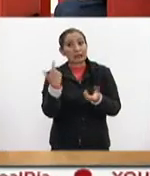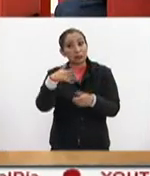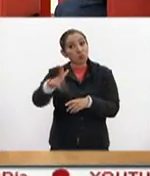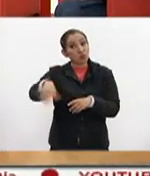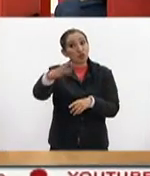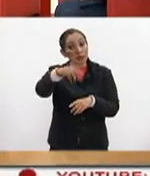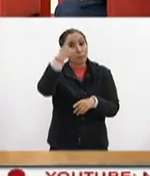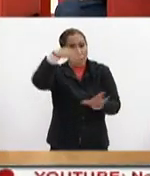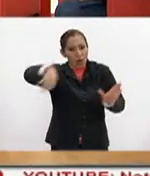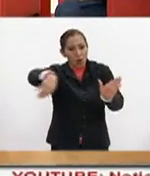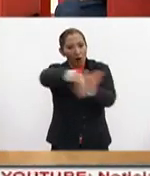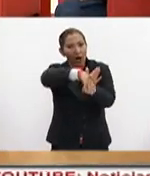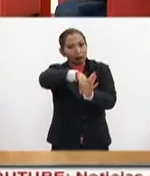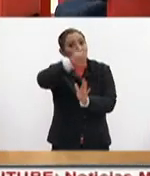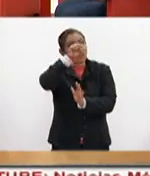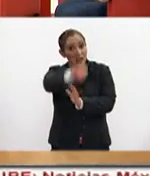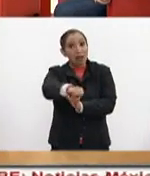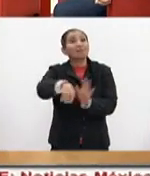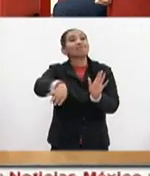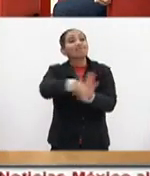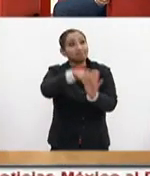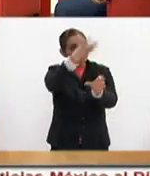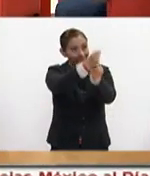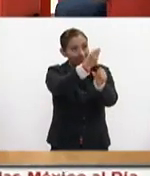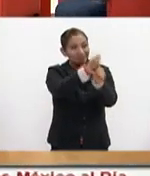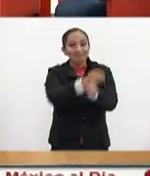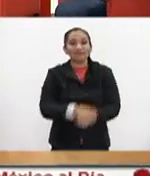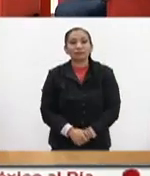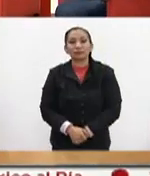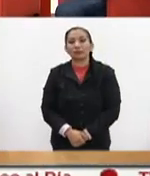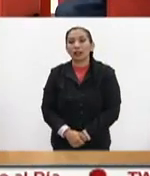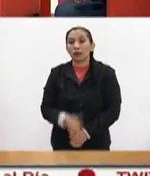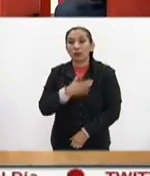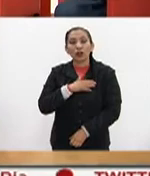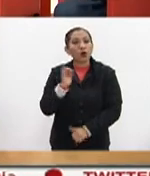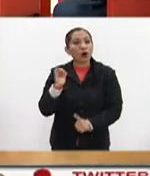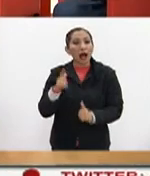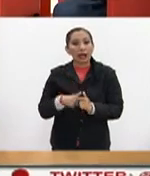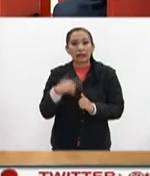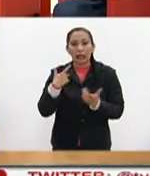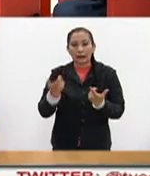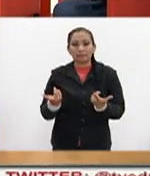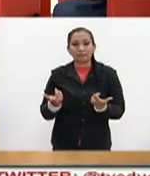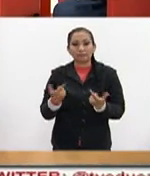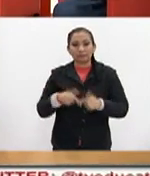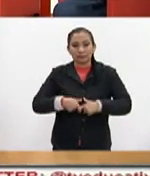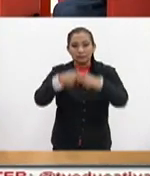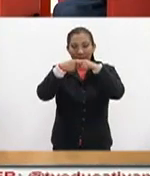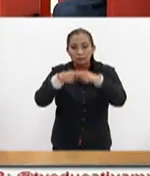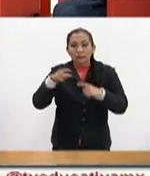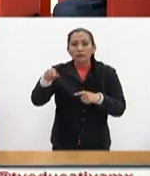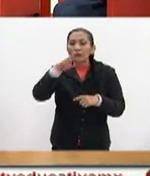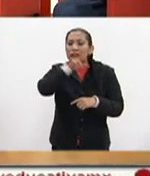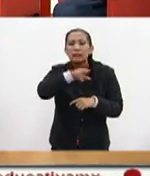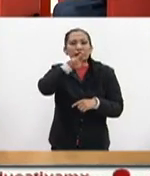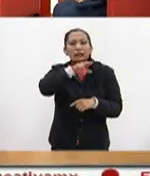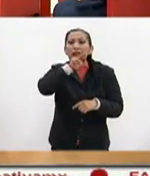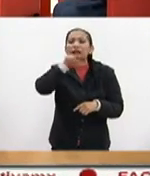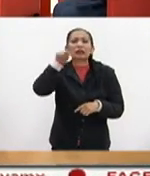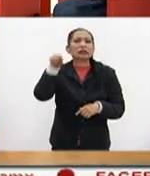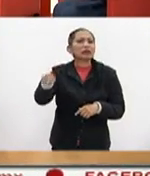Porque para un cuarto sí alcanza. Sí, por supuesto. Sin duda alguna. Bueno, pues ya tenemos que ir al corte